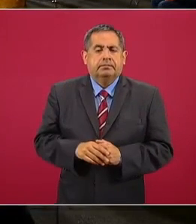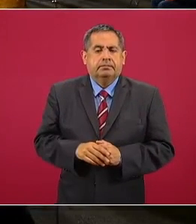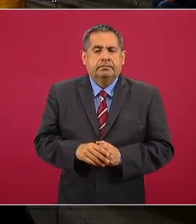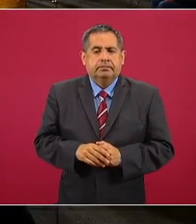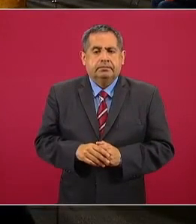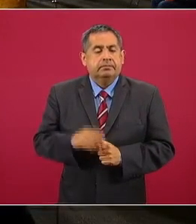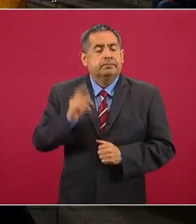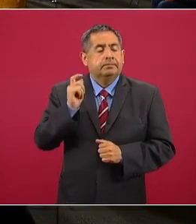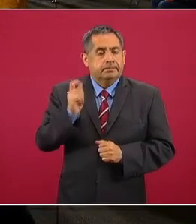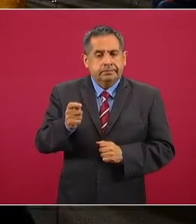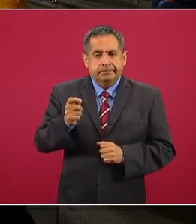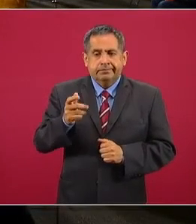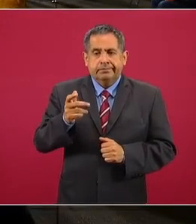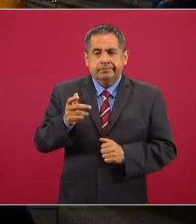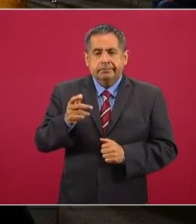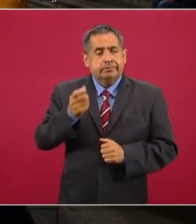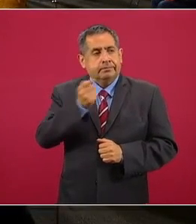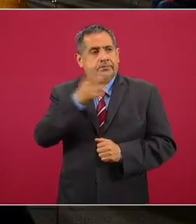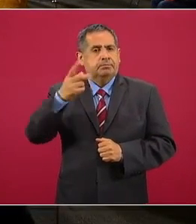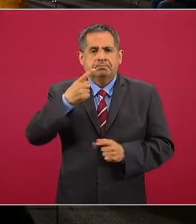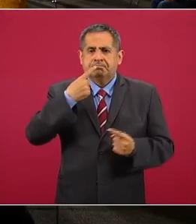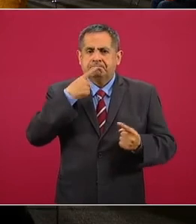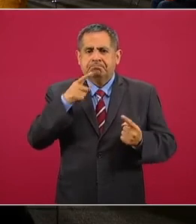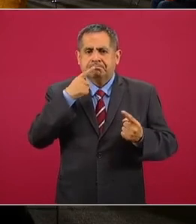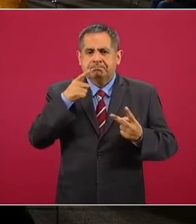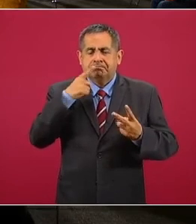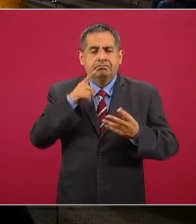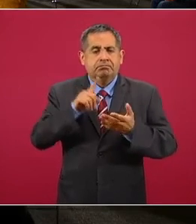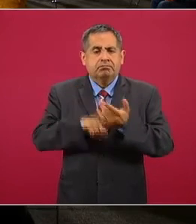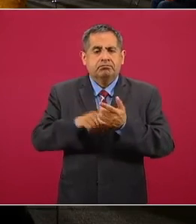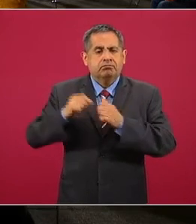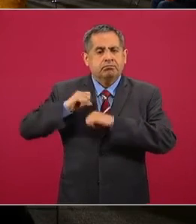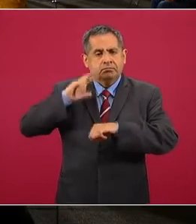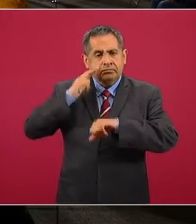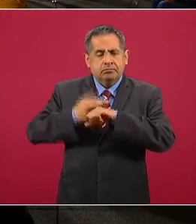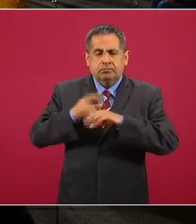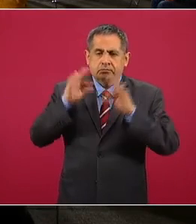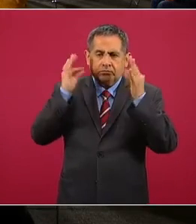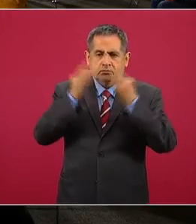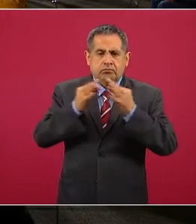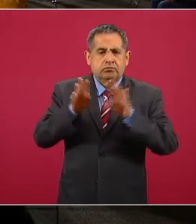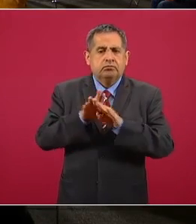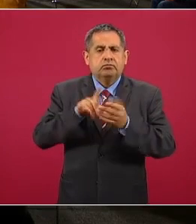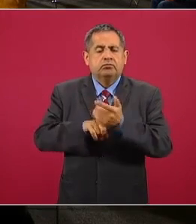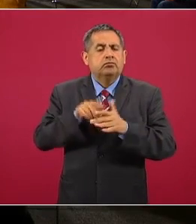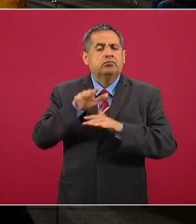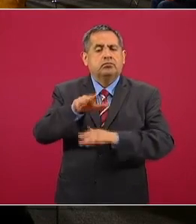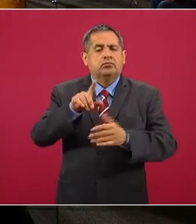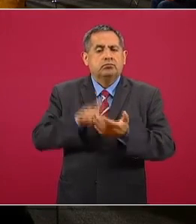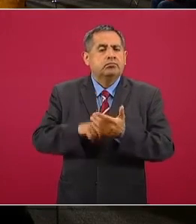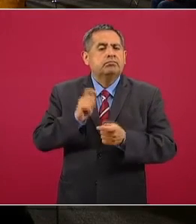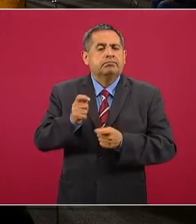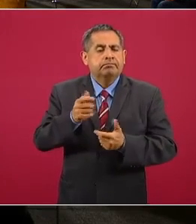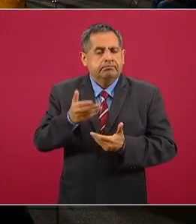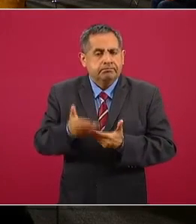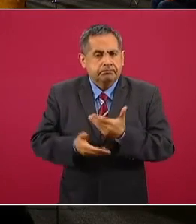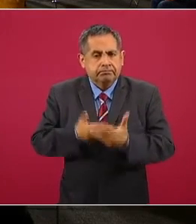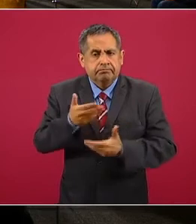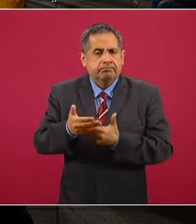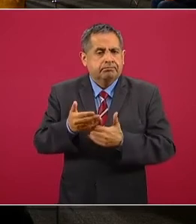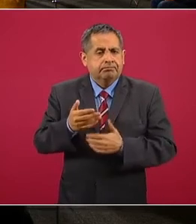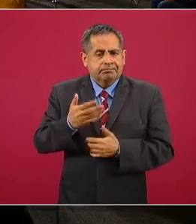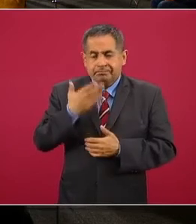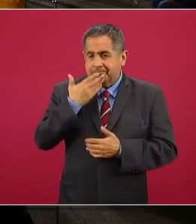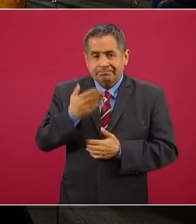hay aún todavía quejas en general en los consulados acerca del servicio no